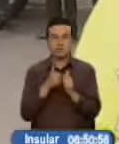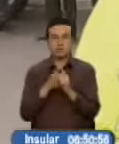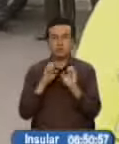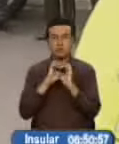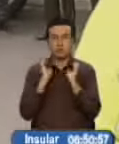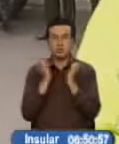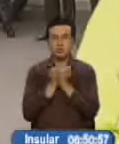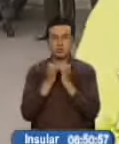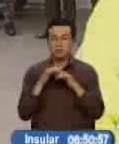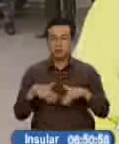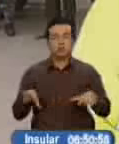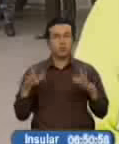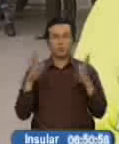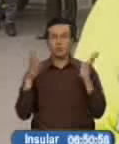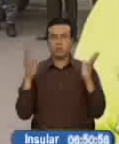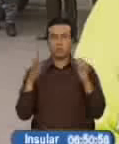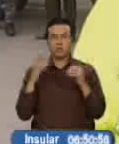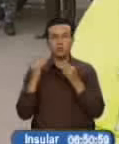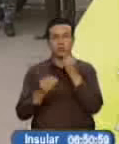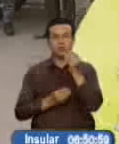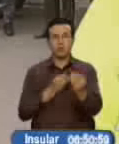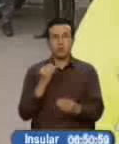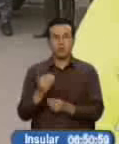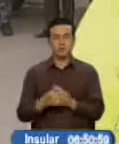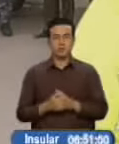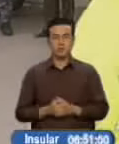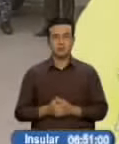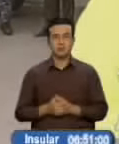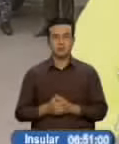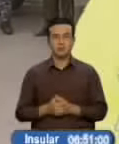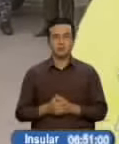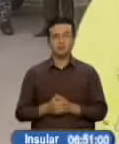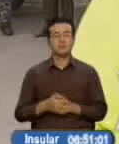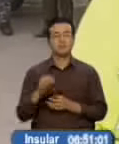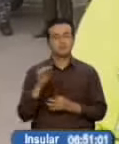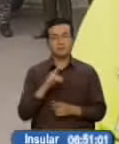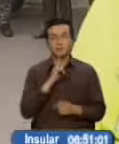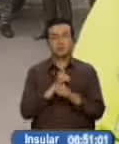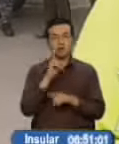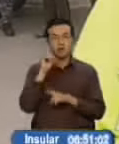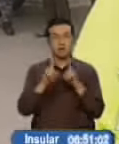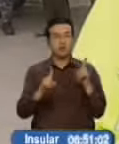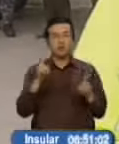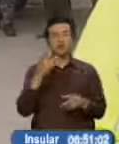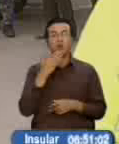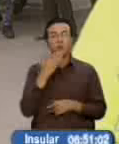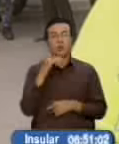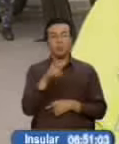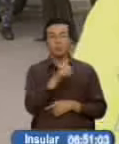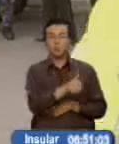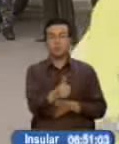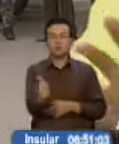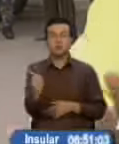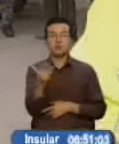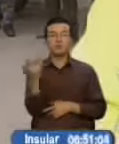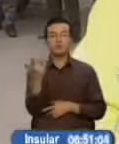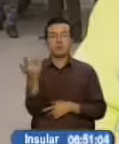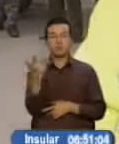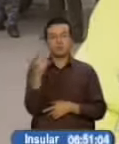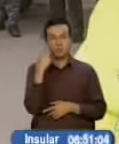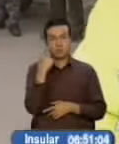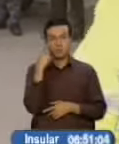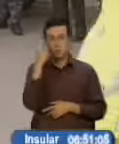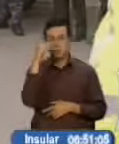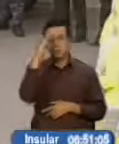estadio no van a estar. Vamos a distribuirnos de tal forma que ante el abuso de este tipo de personas, usted va a encontrar